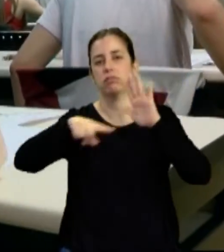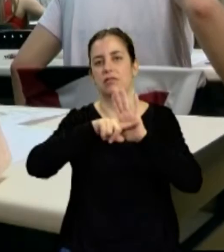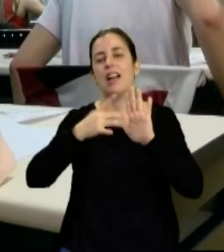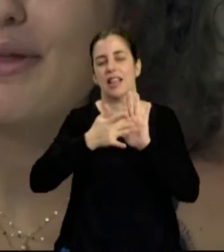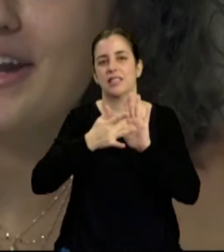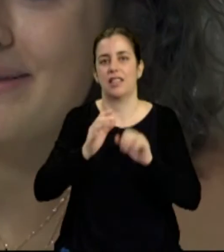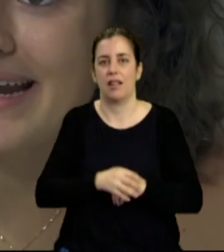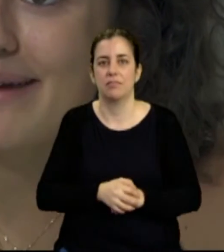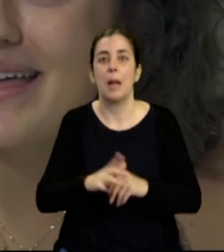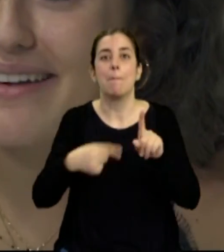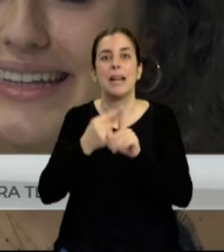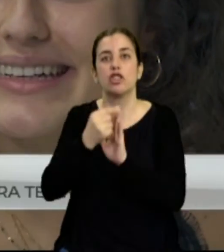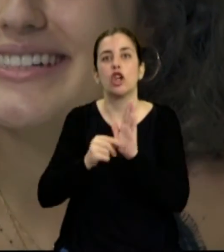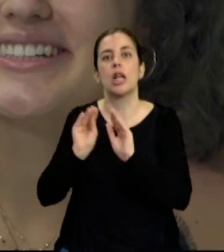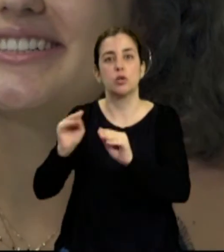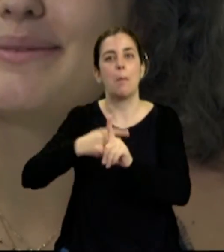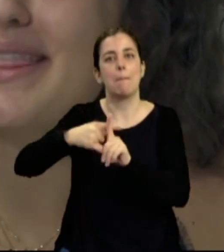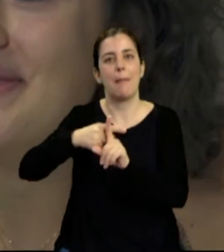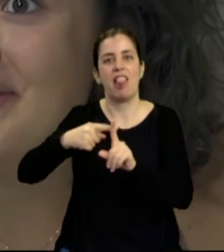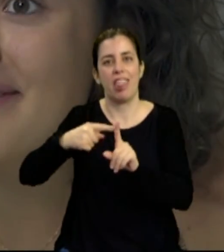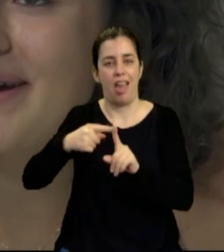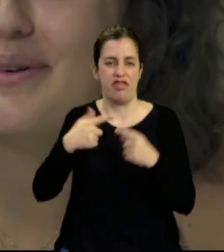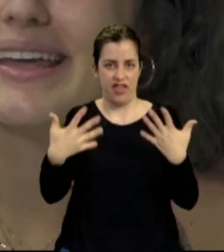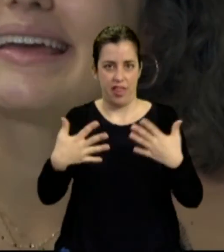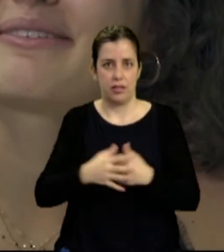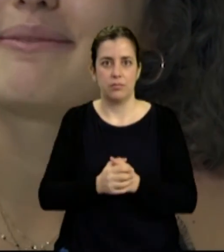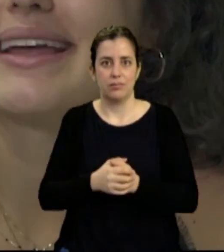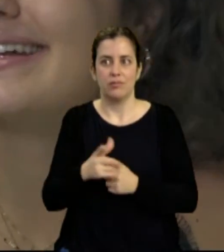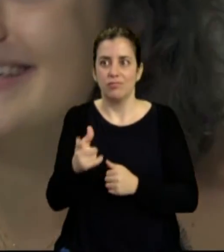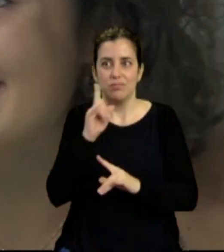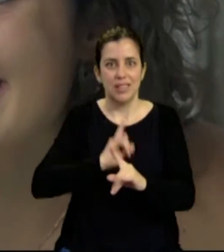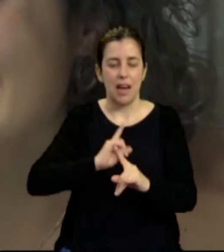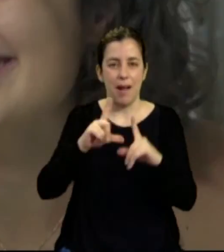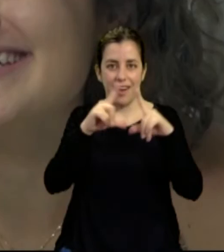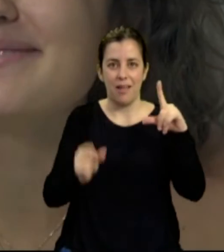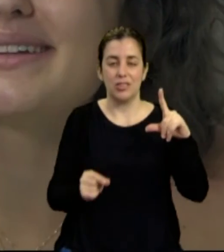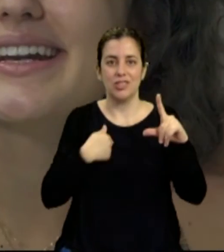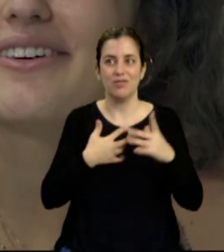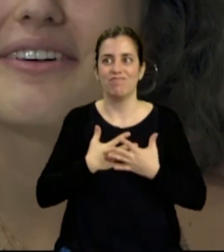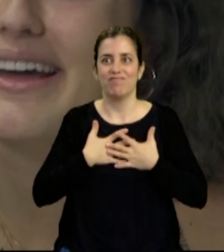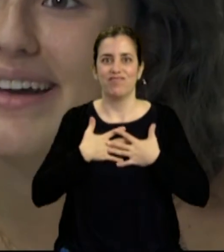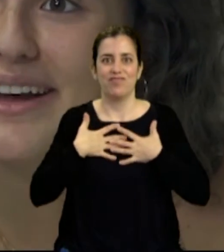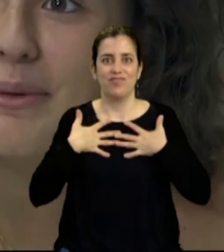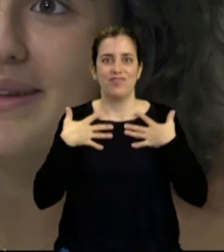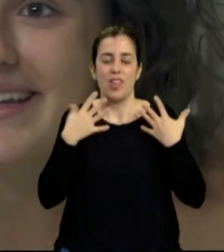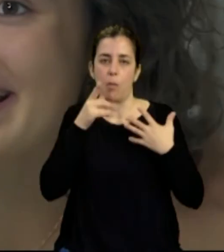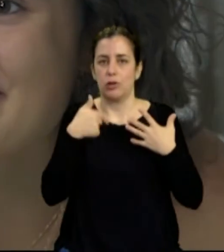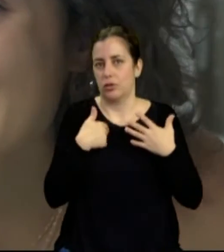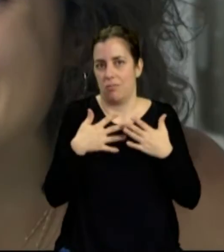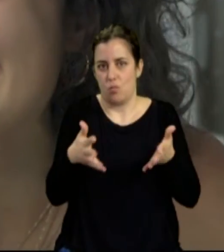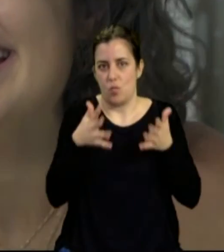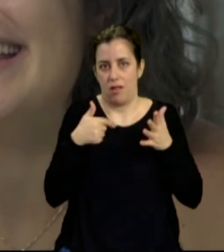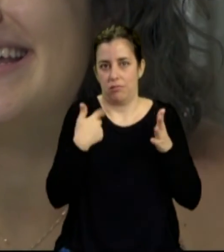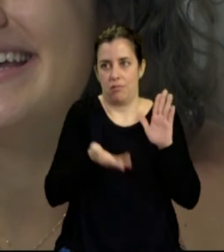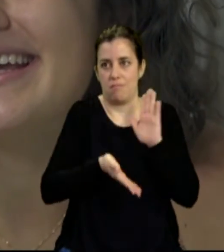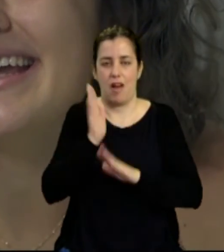de bachiller. Cuando recibí la llamada de Navarra Televisión se me encendió el alma, porque aunque me encanta salir de casa, siempre he tenido a Navarra como mi tierra, mi